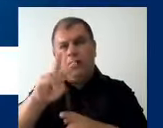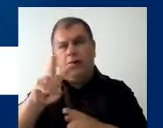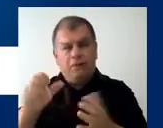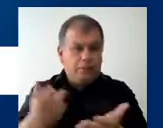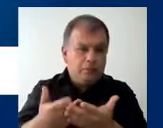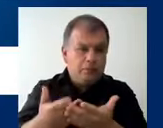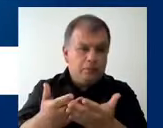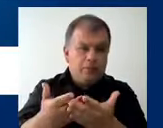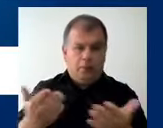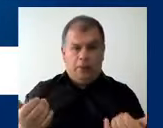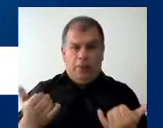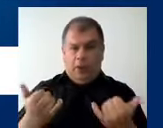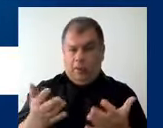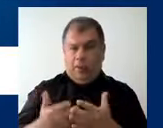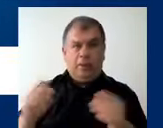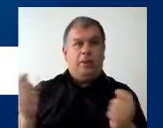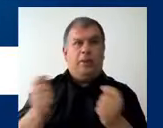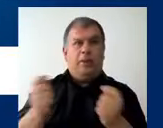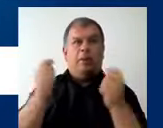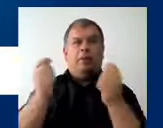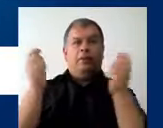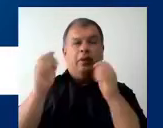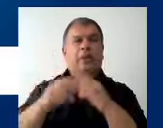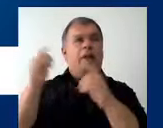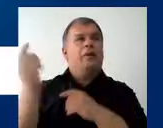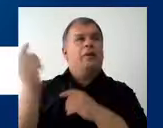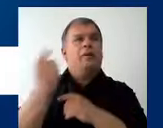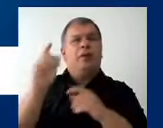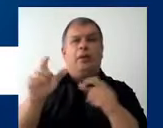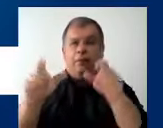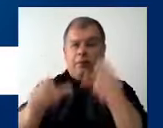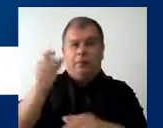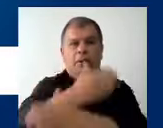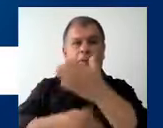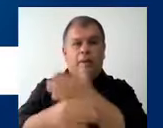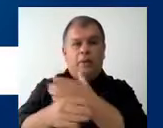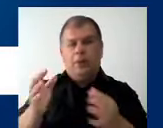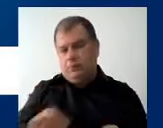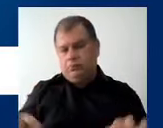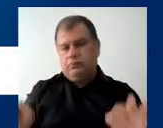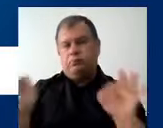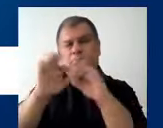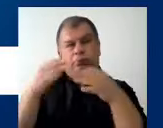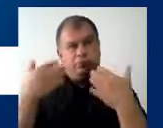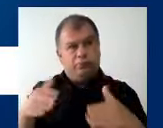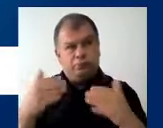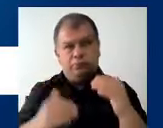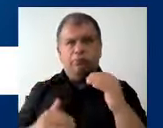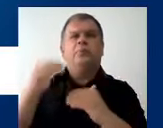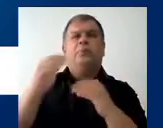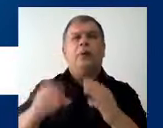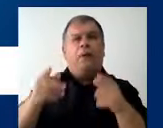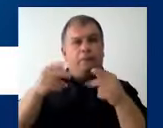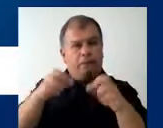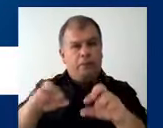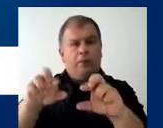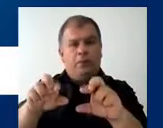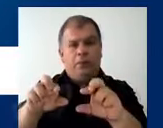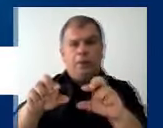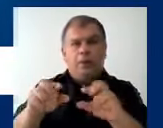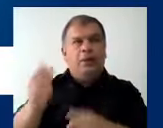Y esta celebración del Día Nacional de las Personas con Discapacidad es sumamente importante porque nos permite